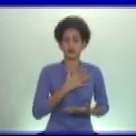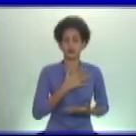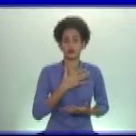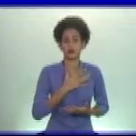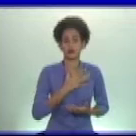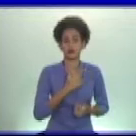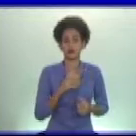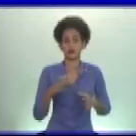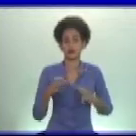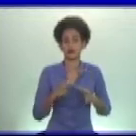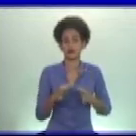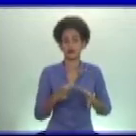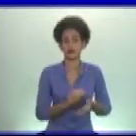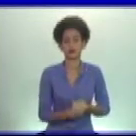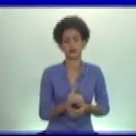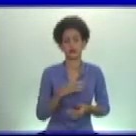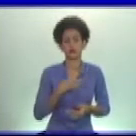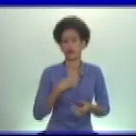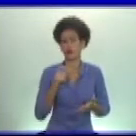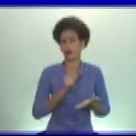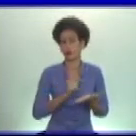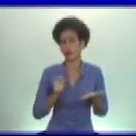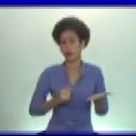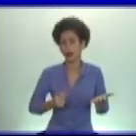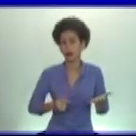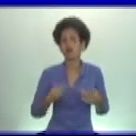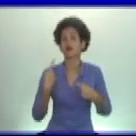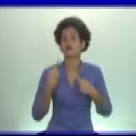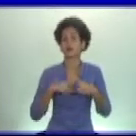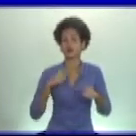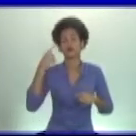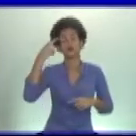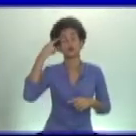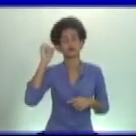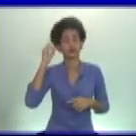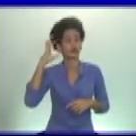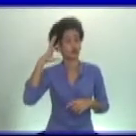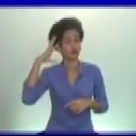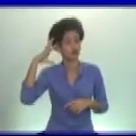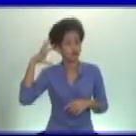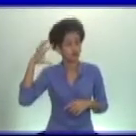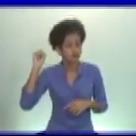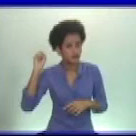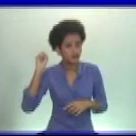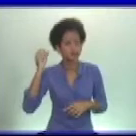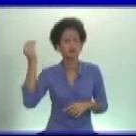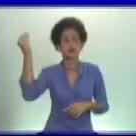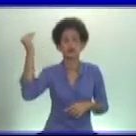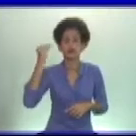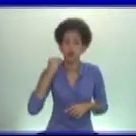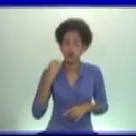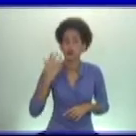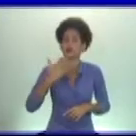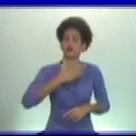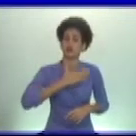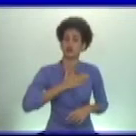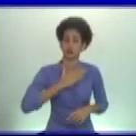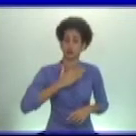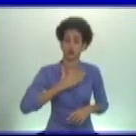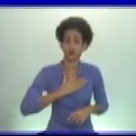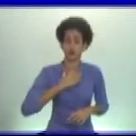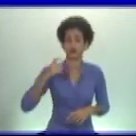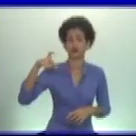y potenciales. No tienen que copiar el objetivo, pero sí entender que debemos dominar las propiedades globales. Nos referimos